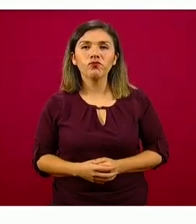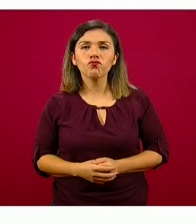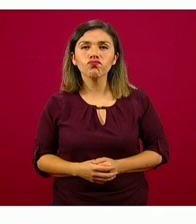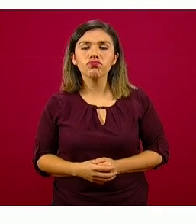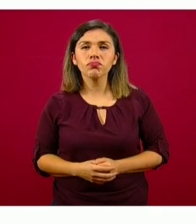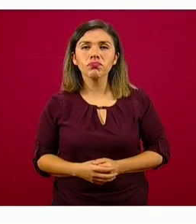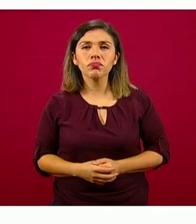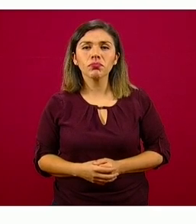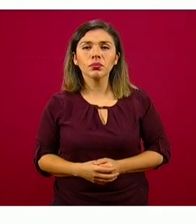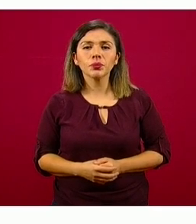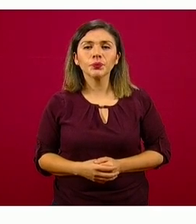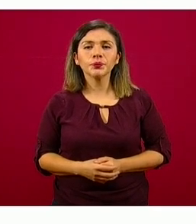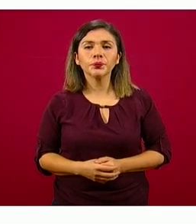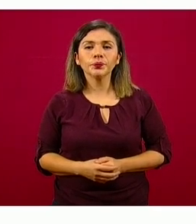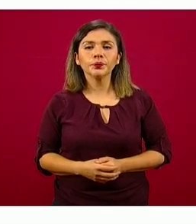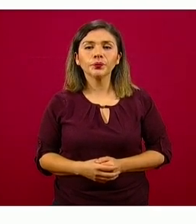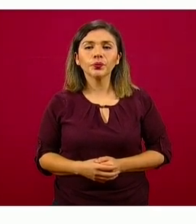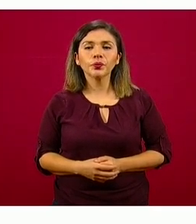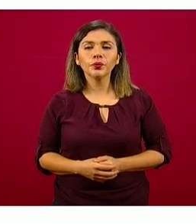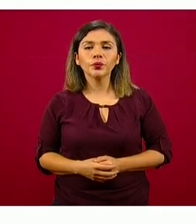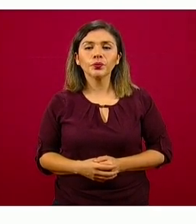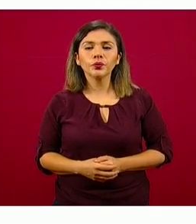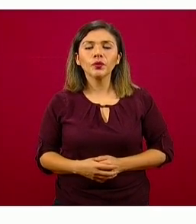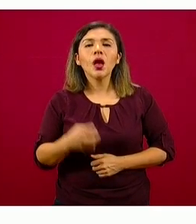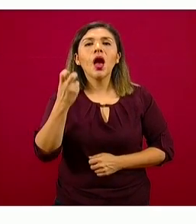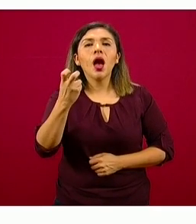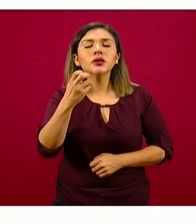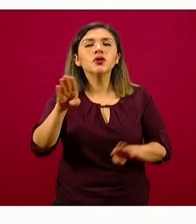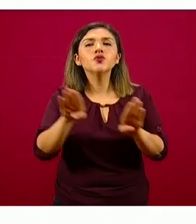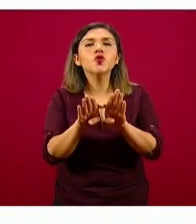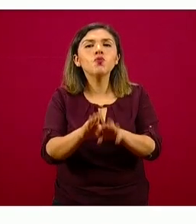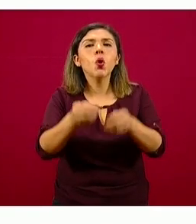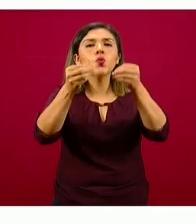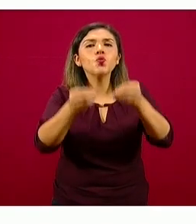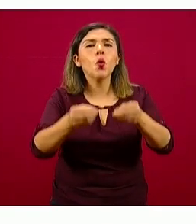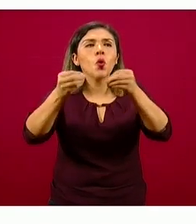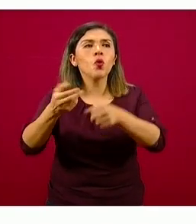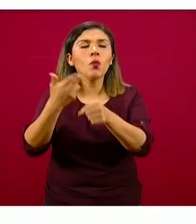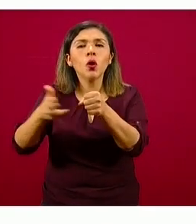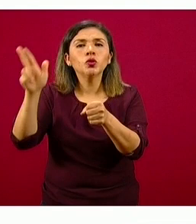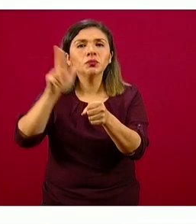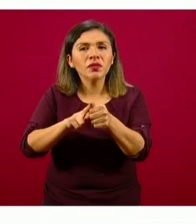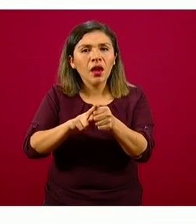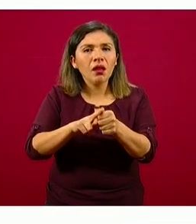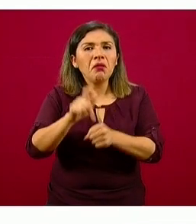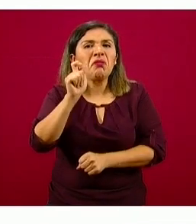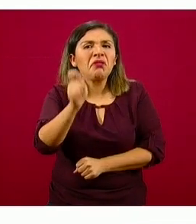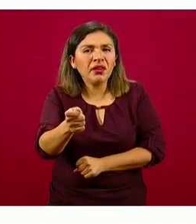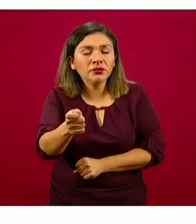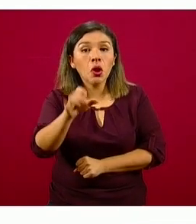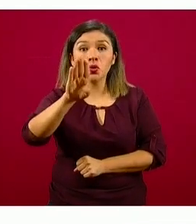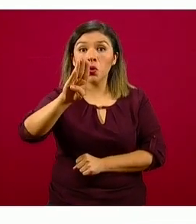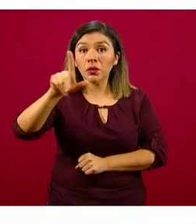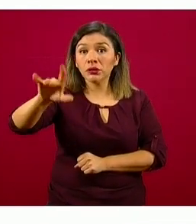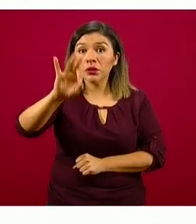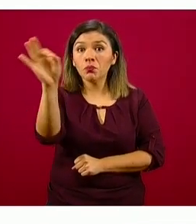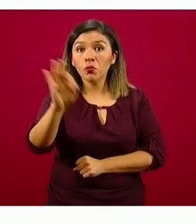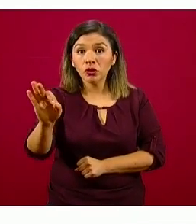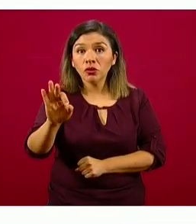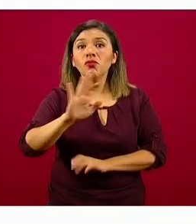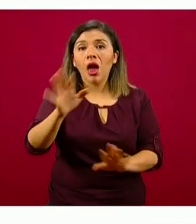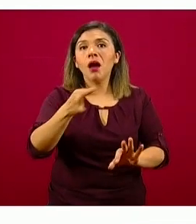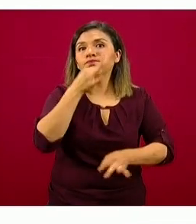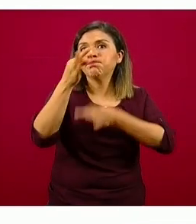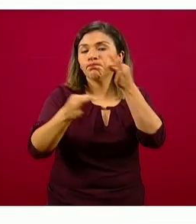siguiente diapositiva la disponibilidad y ocupación hospitalaria. 97% la tasa de